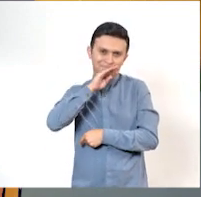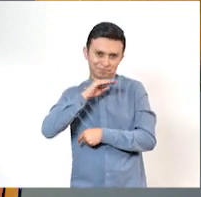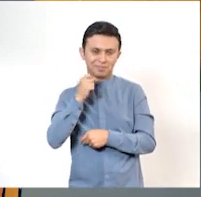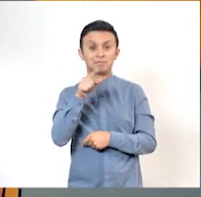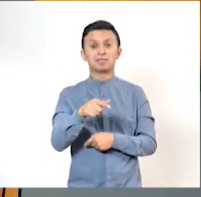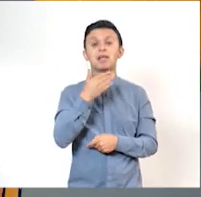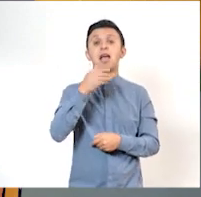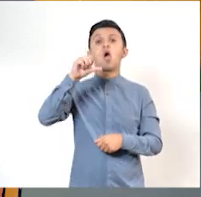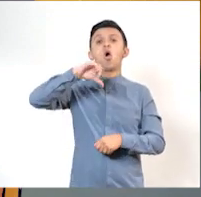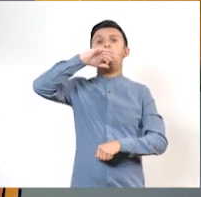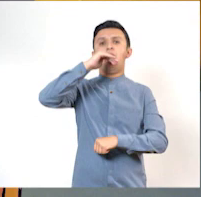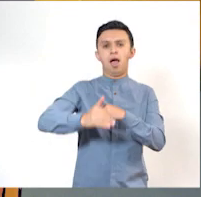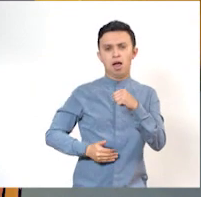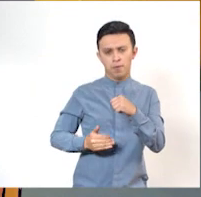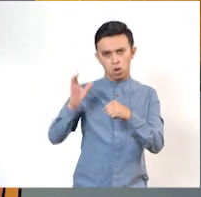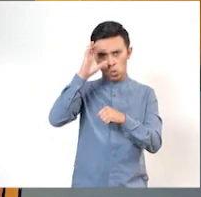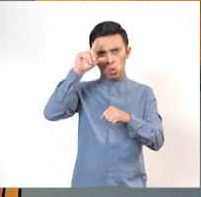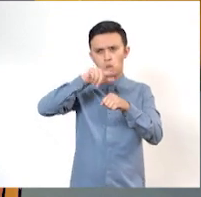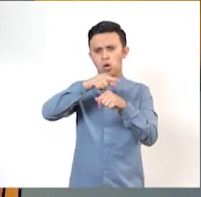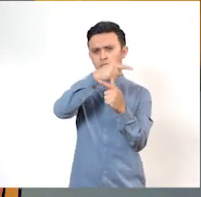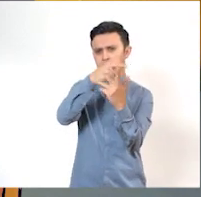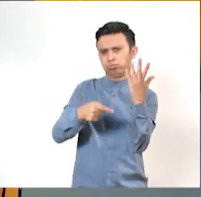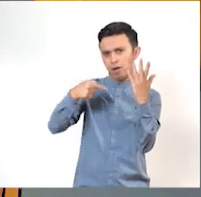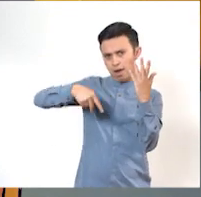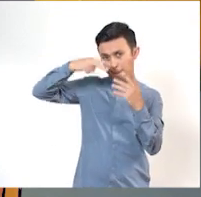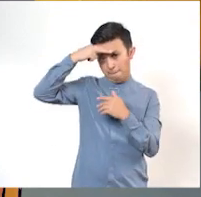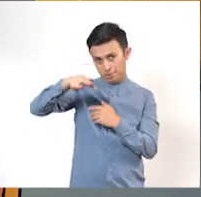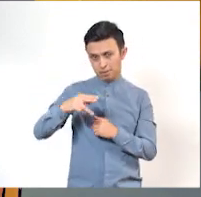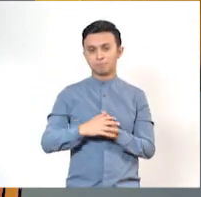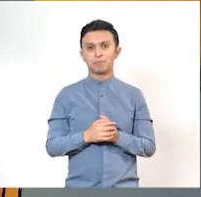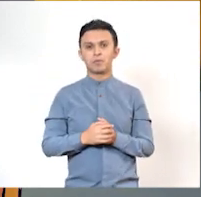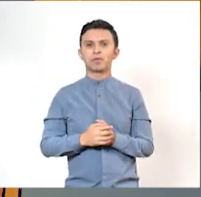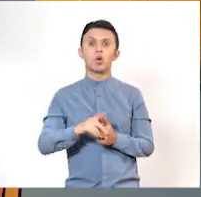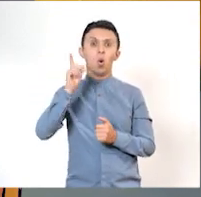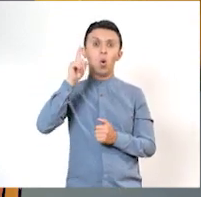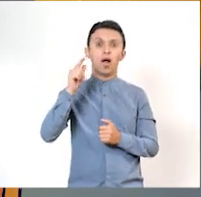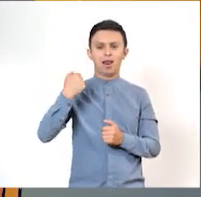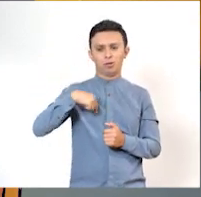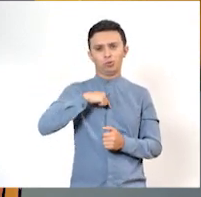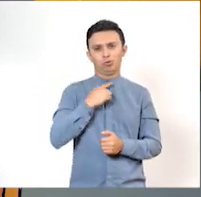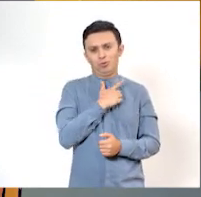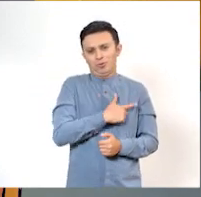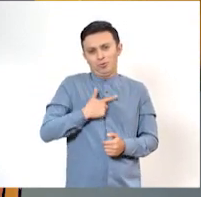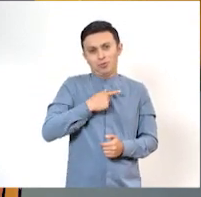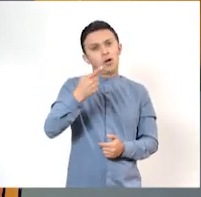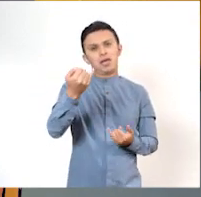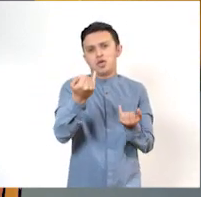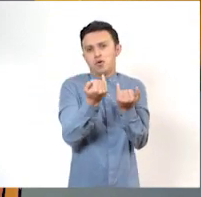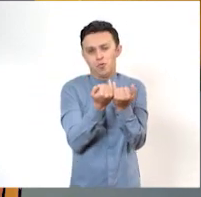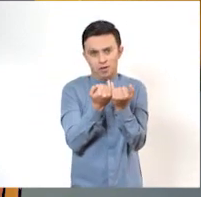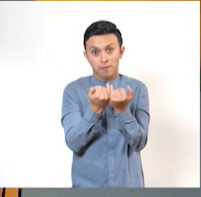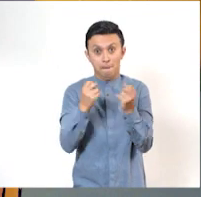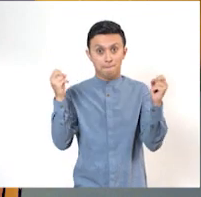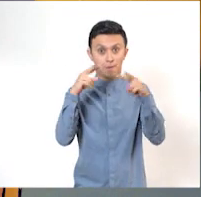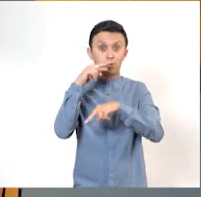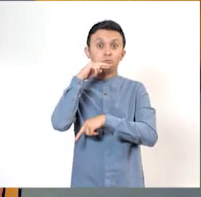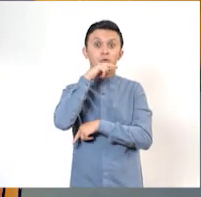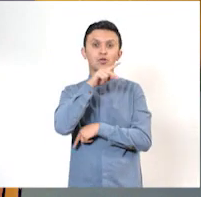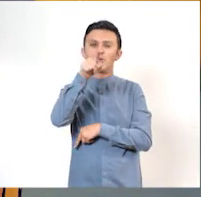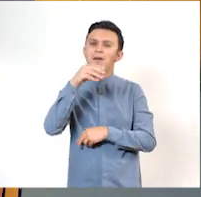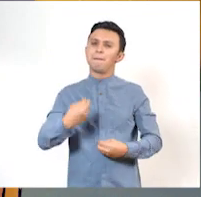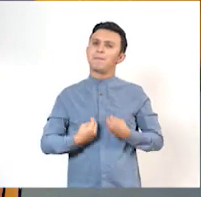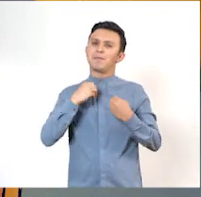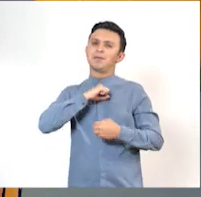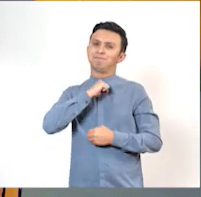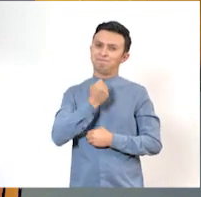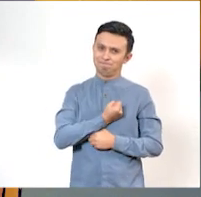aquí terminamos con la diversidad cultural de mi país. Espero que lo hayan disfrutado tanto como nosotros. Hasta pronto